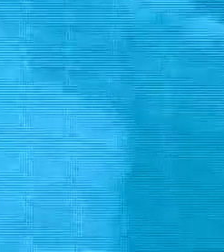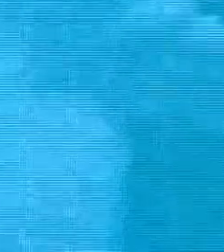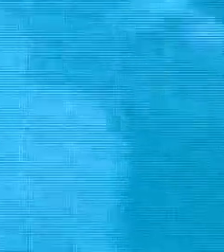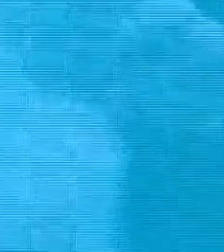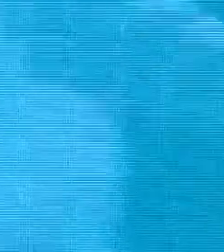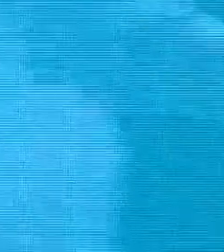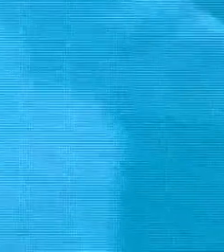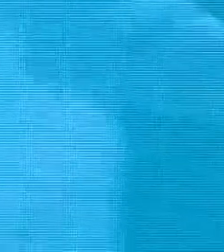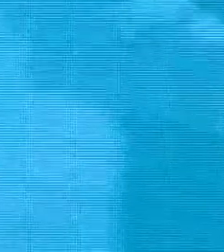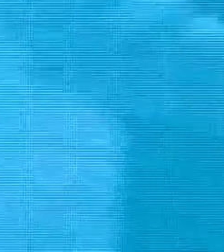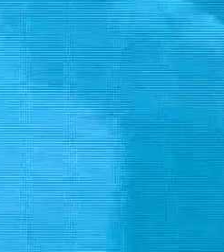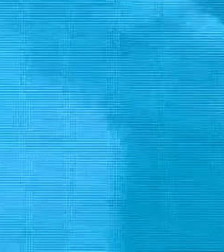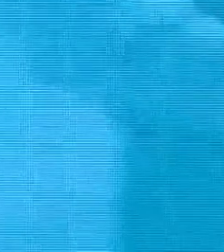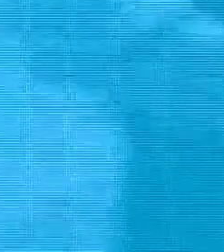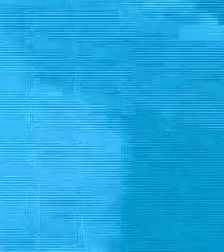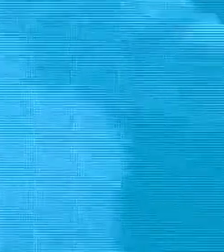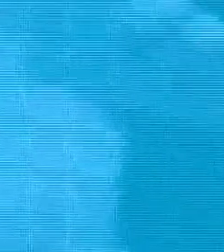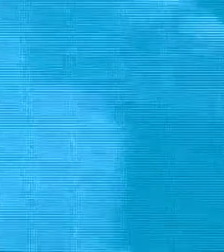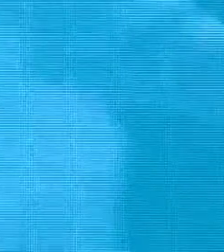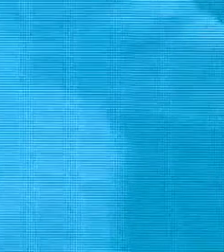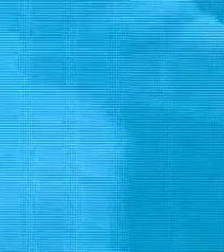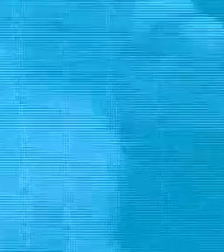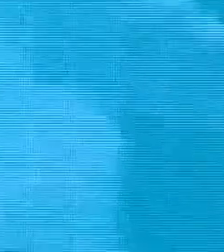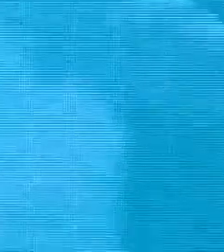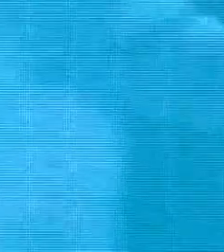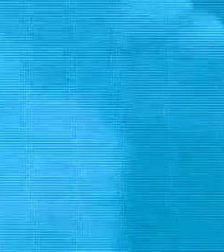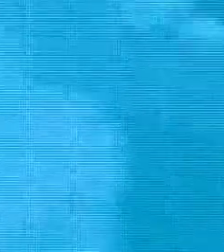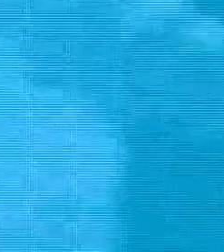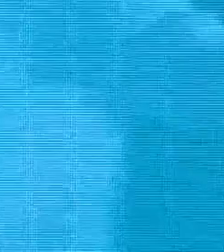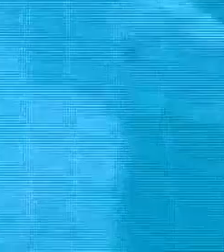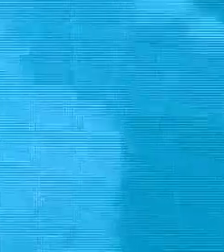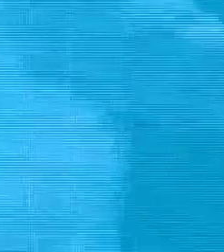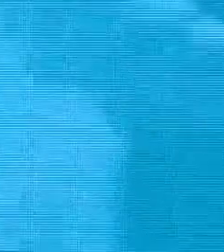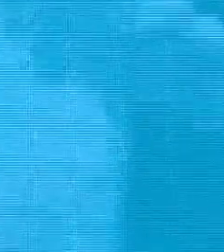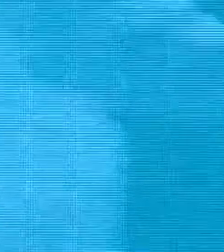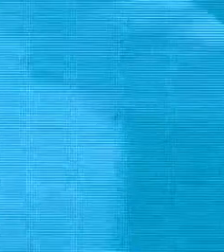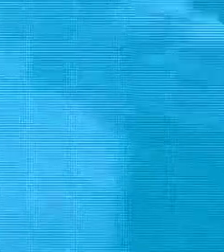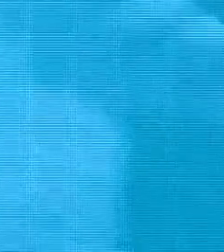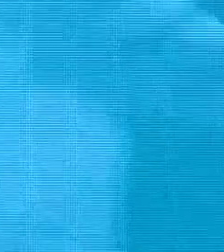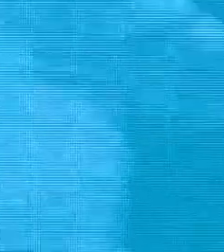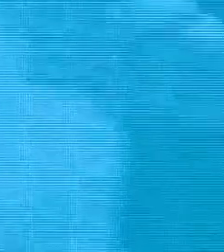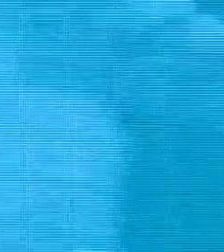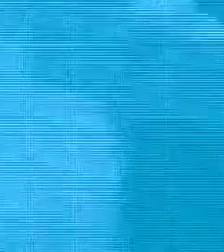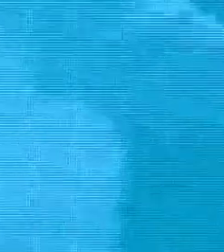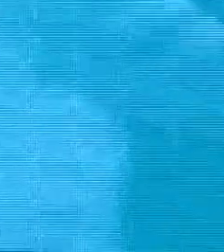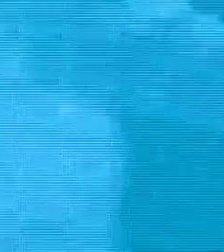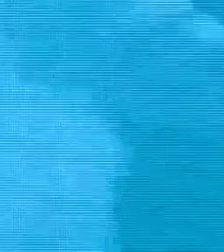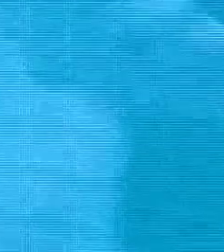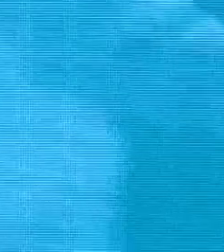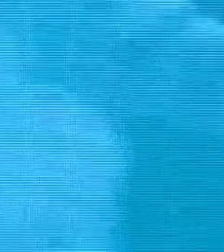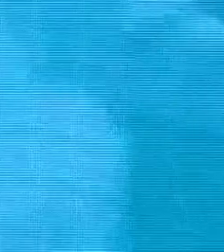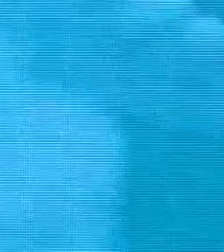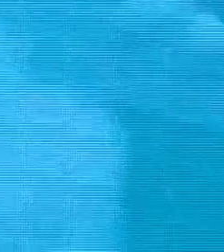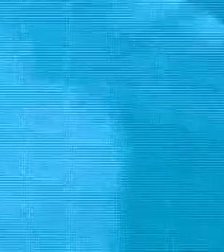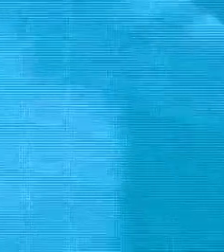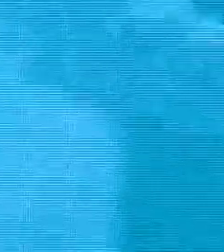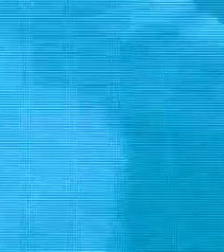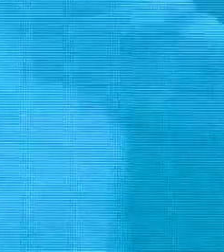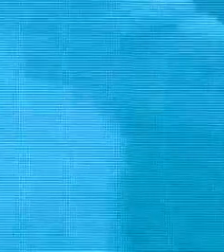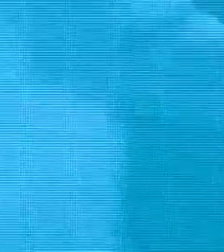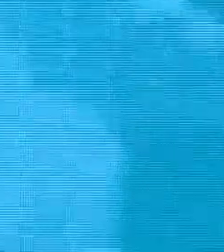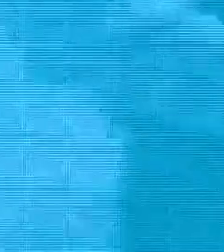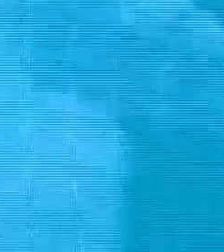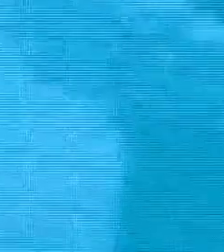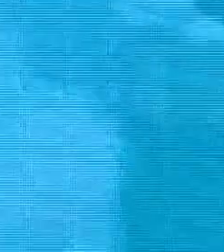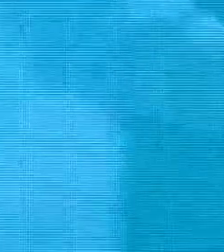Es un panel muy interesante a propósito de mañana celebrarse el Día del Periodista. Gracias a todos los que están aquí, directores de